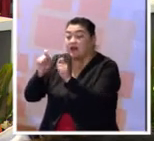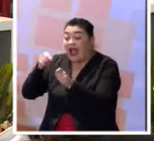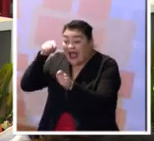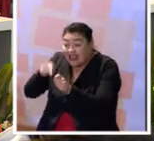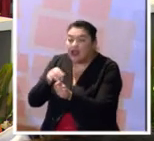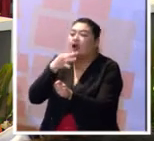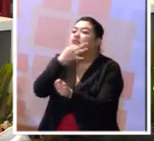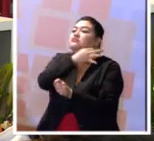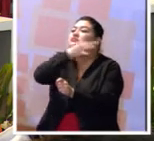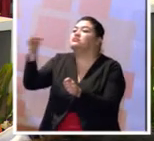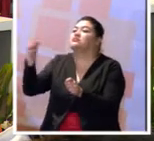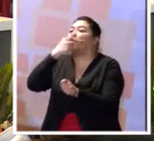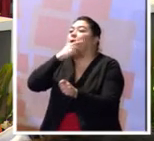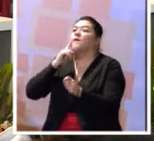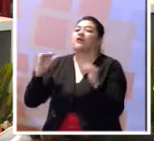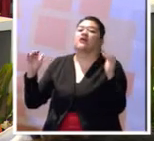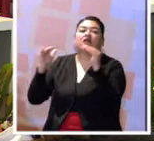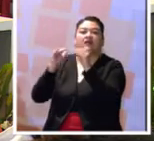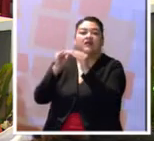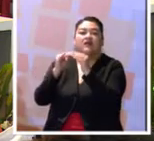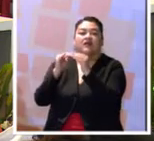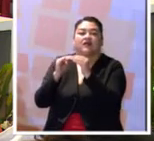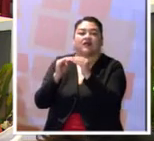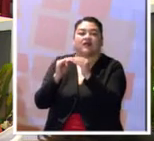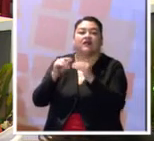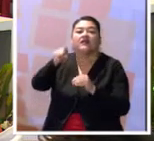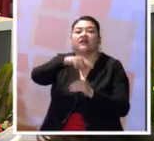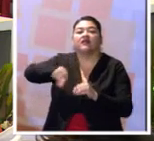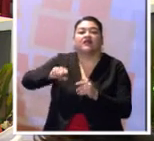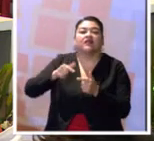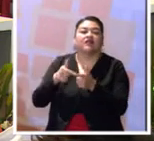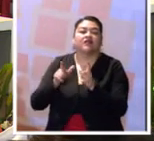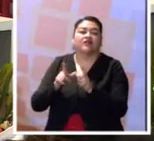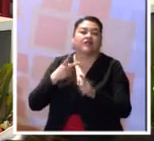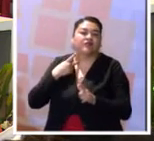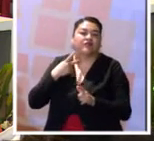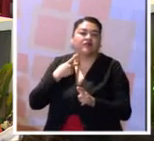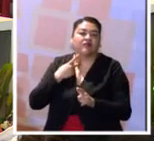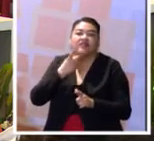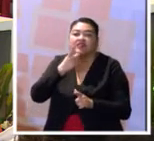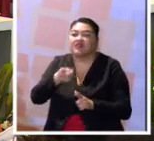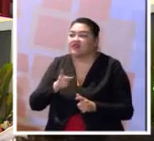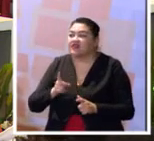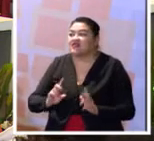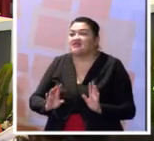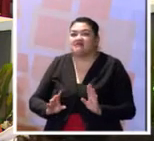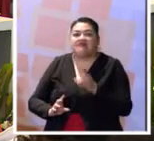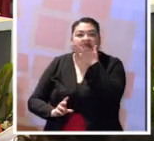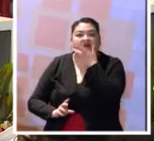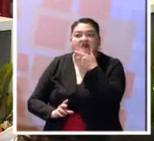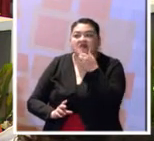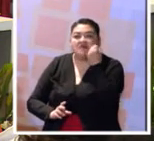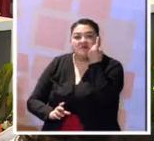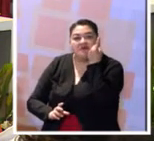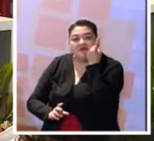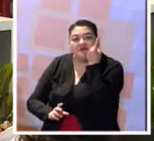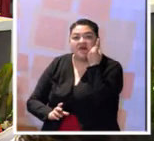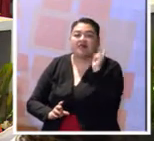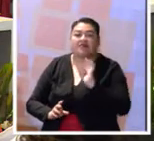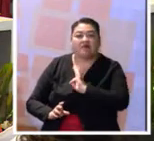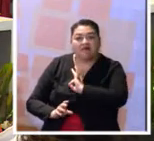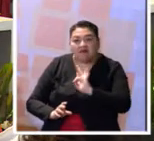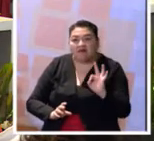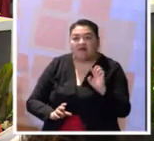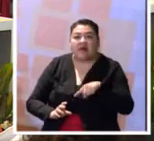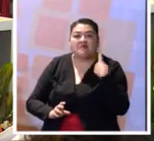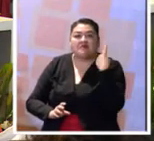que se permitiera que los partidos políticos solo registraran listas con una persona, un hombre, que era el único que podía